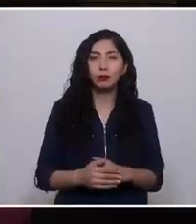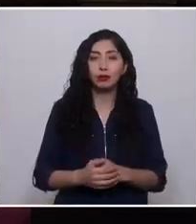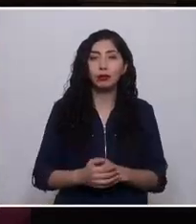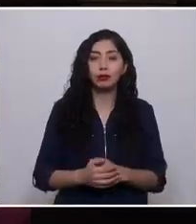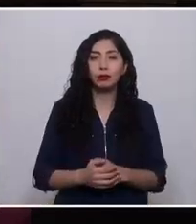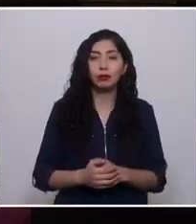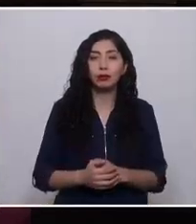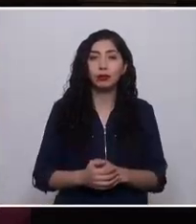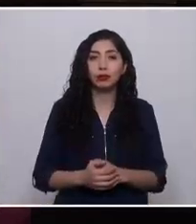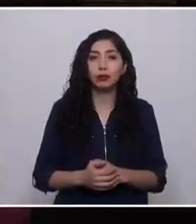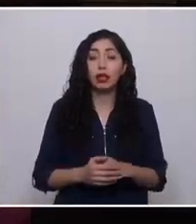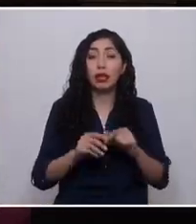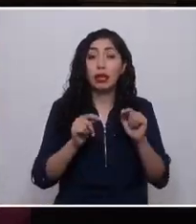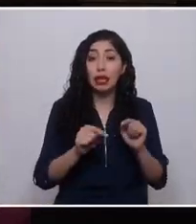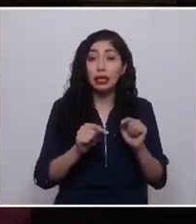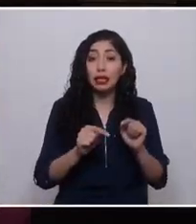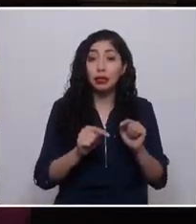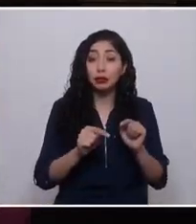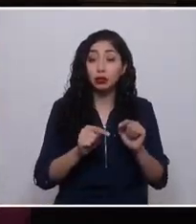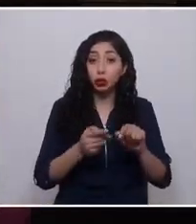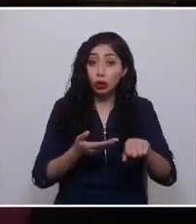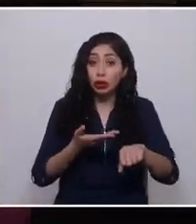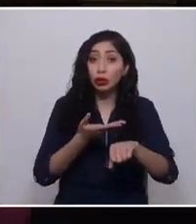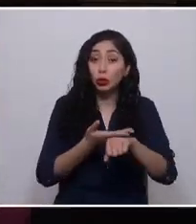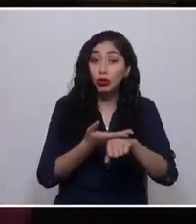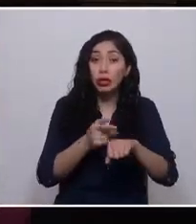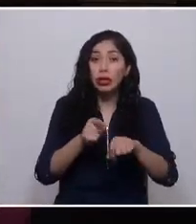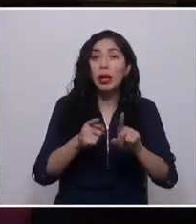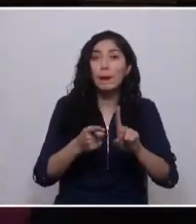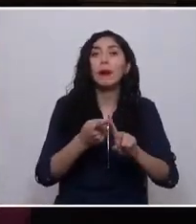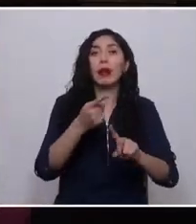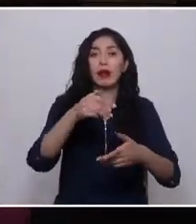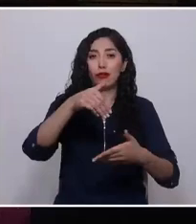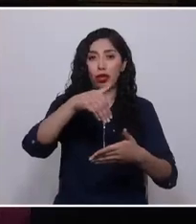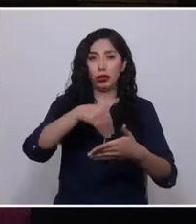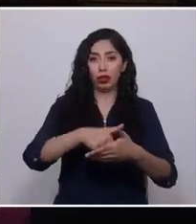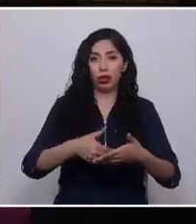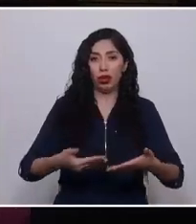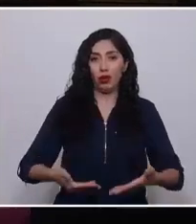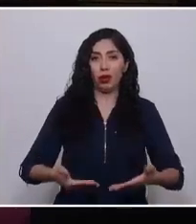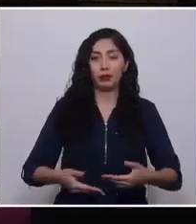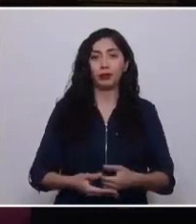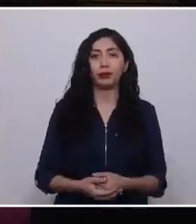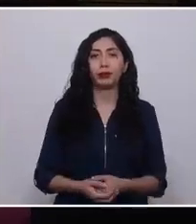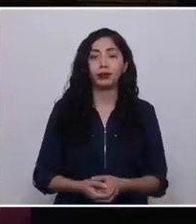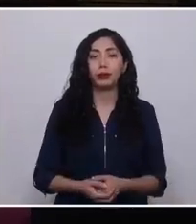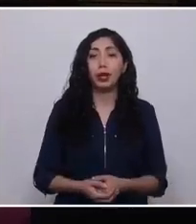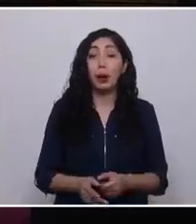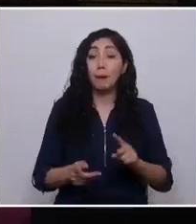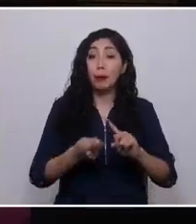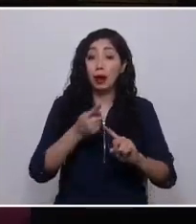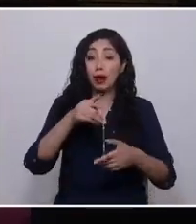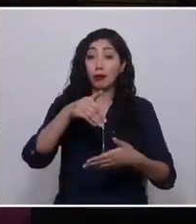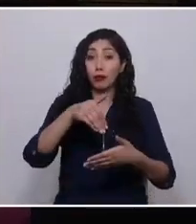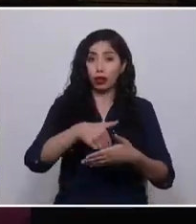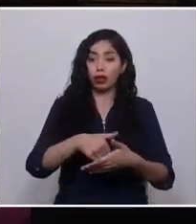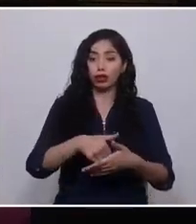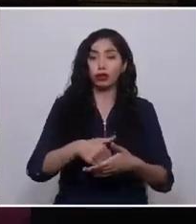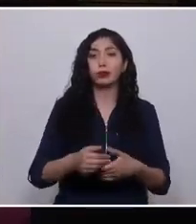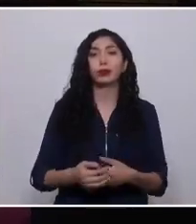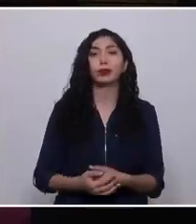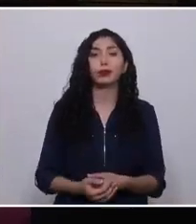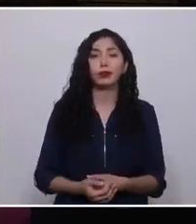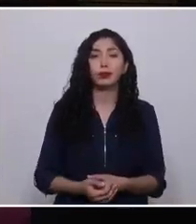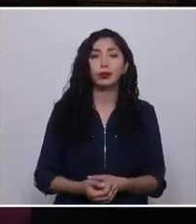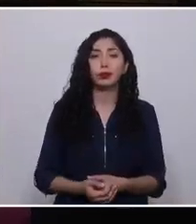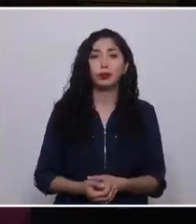que es la primera votación que vamos a someter a votación. Es la primera votación.